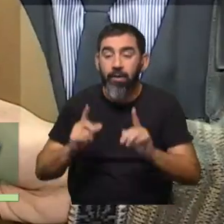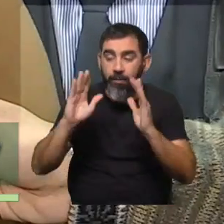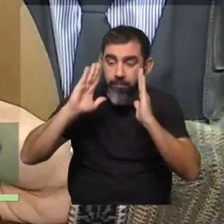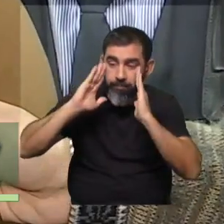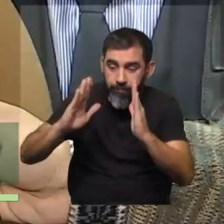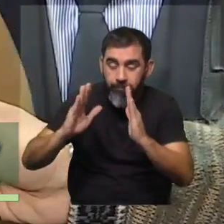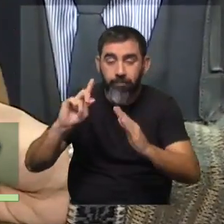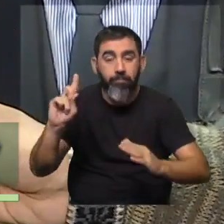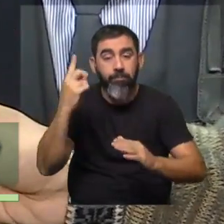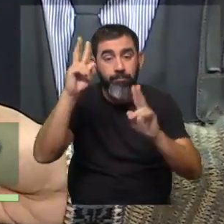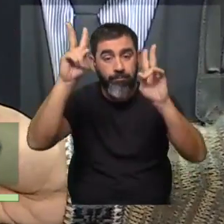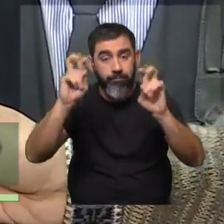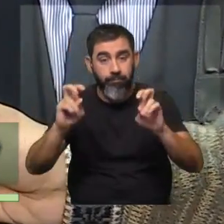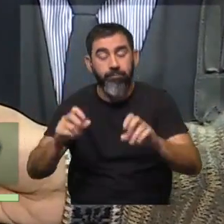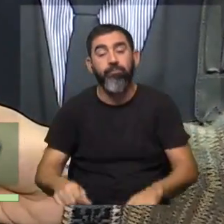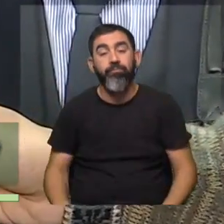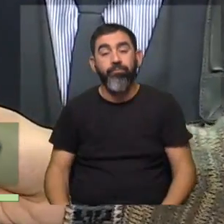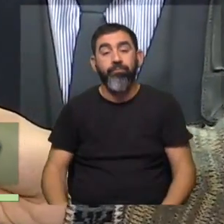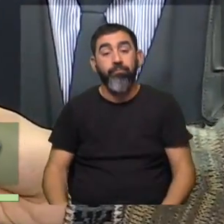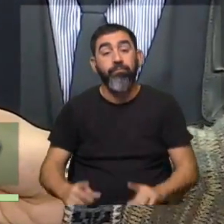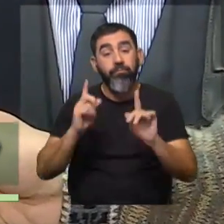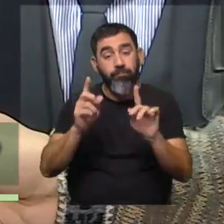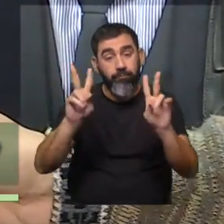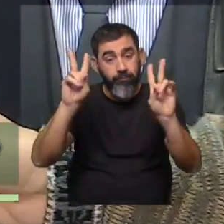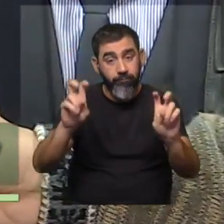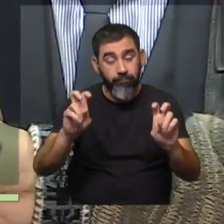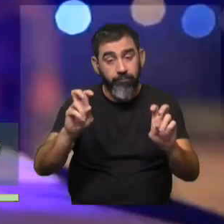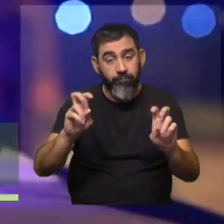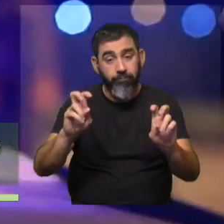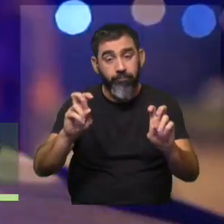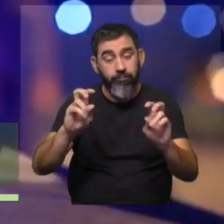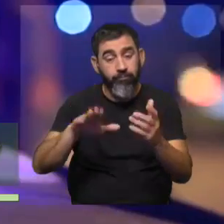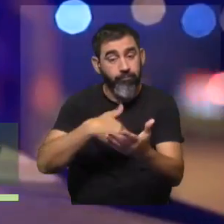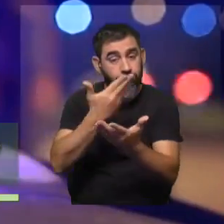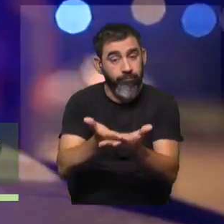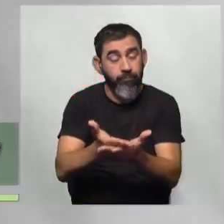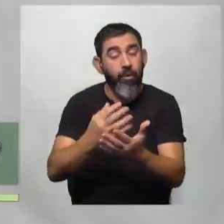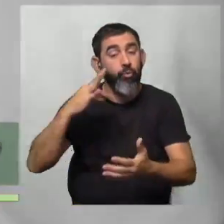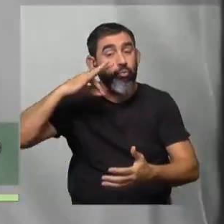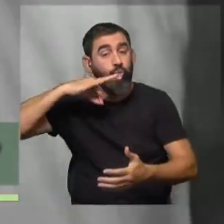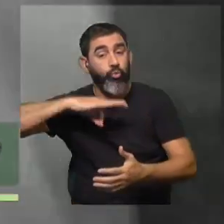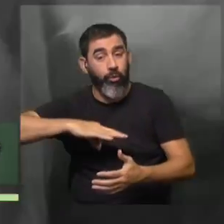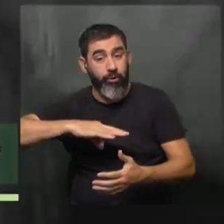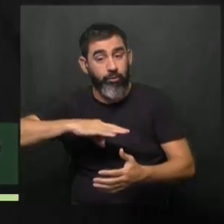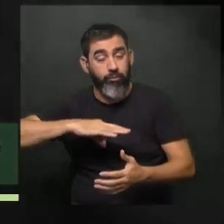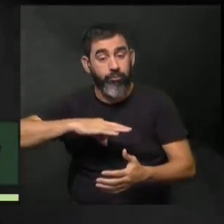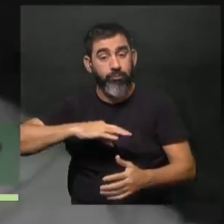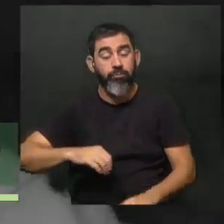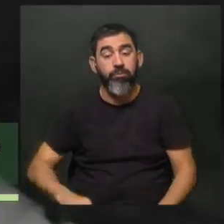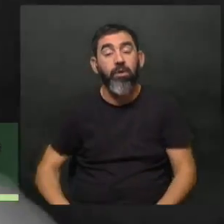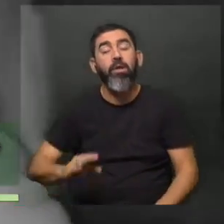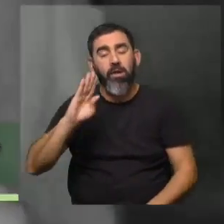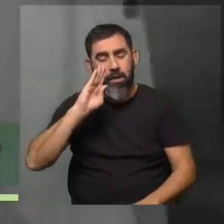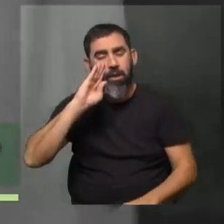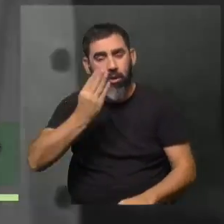cierta prioridad a ese tema otro de los puntos que llevamos es el tema salario que si bien